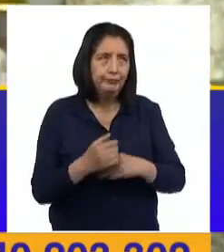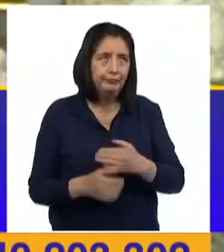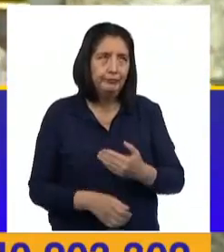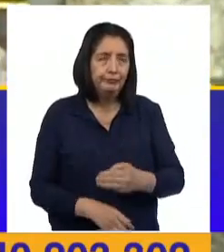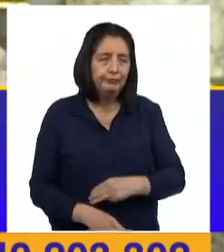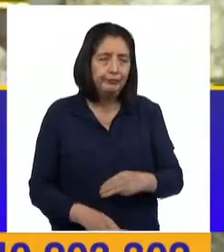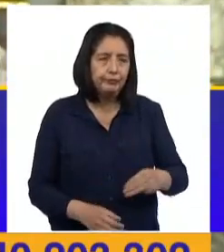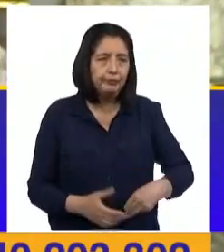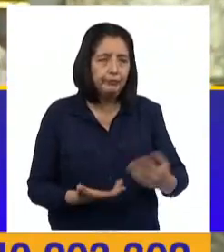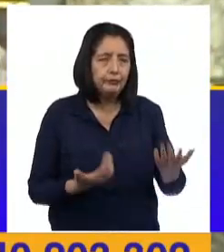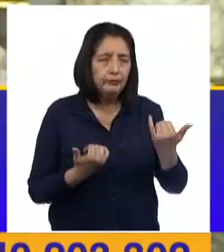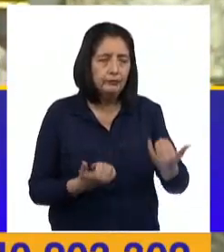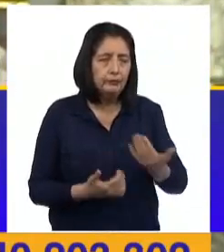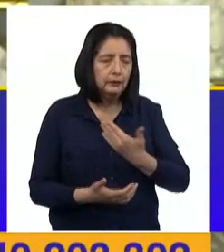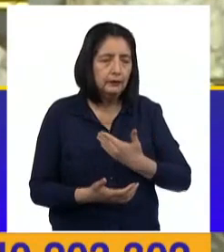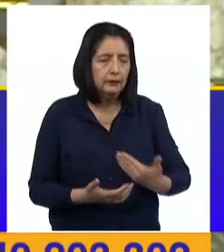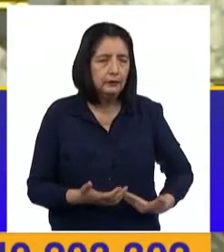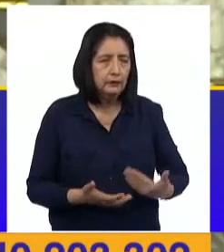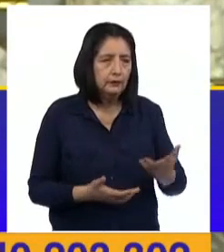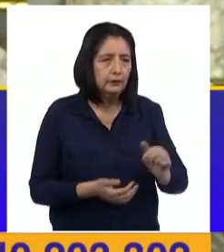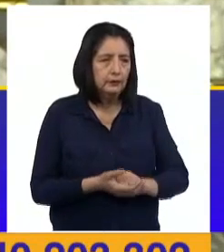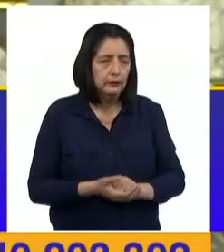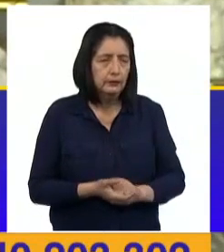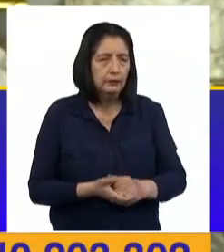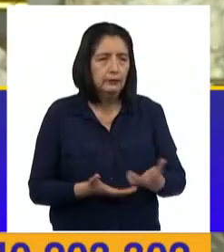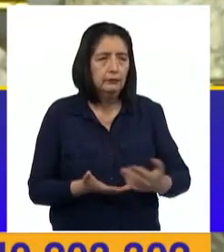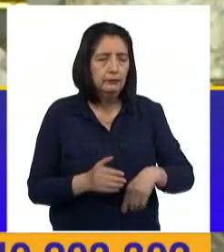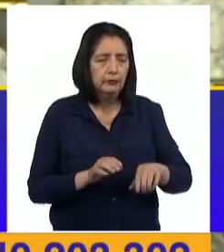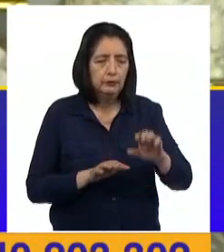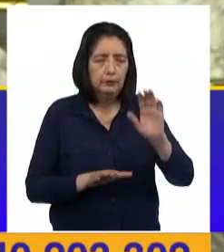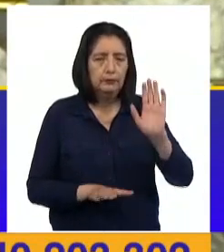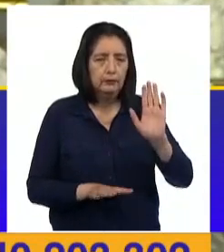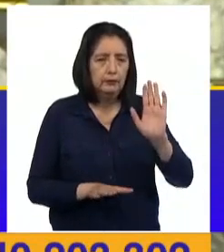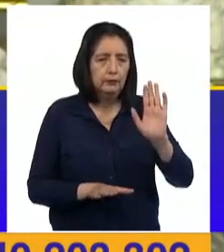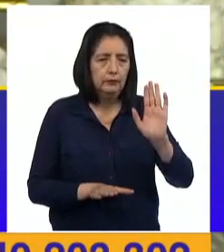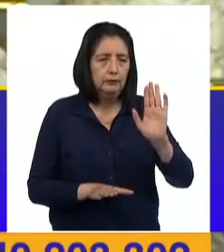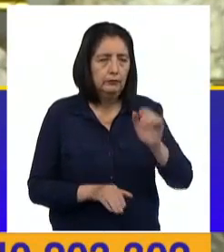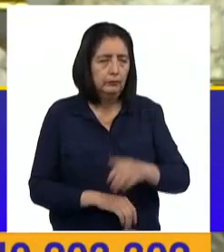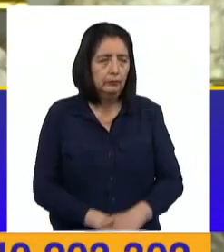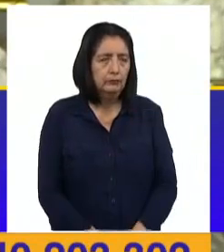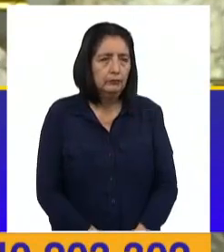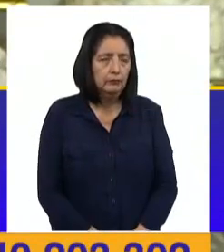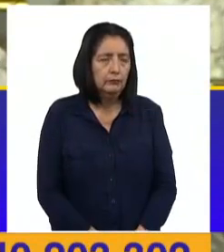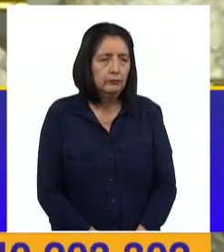El señor presidente de la República procederá a tomar el juramento de estilo.